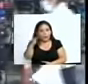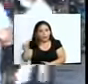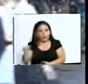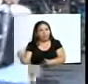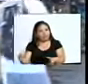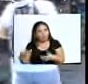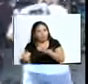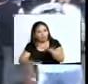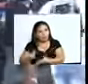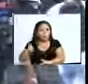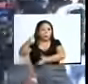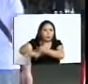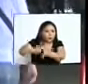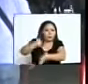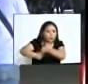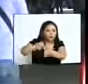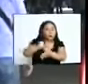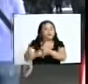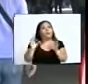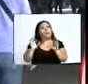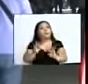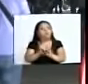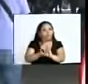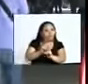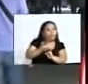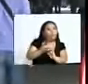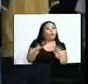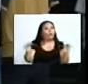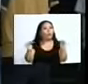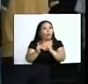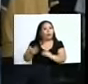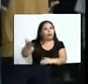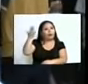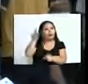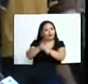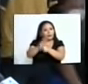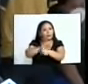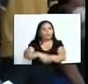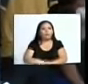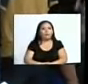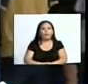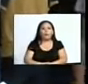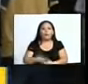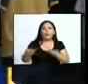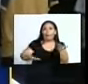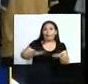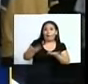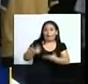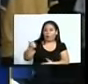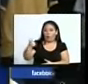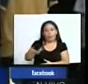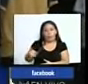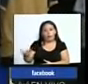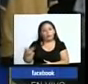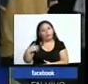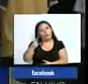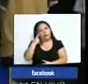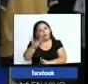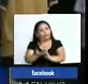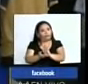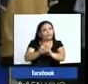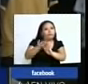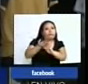para lograr la estabilidad que tenían antes de la pandemia. Al igual vender lo que teníamos para recuperar un poco del